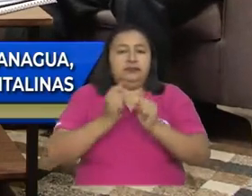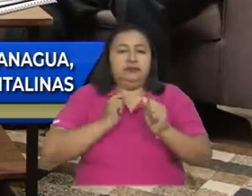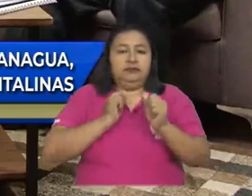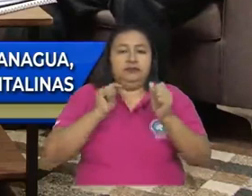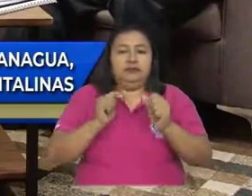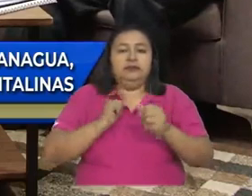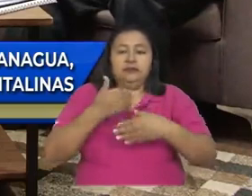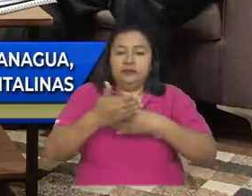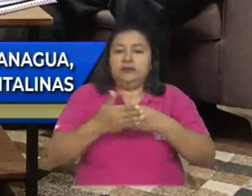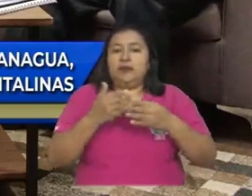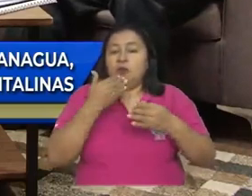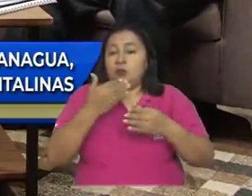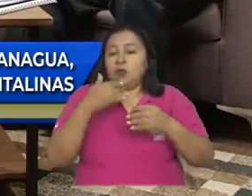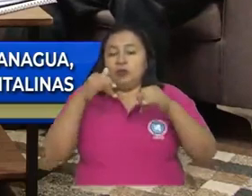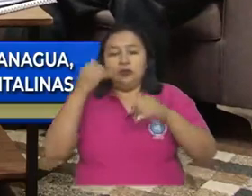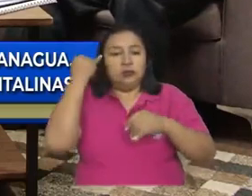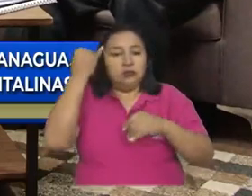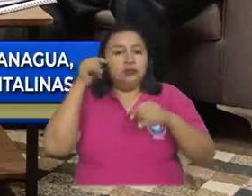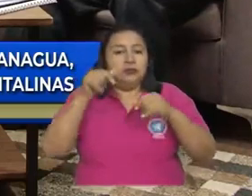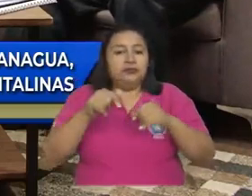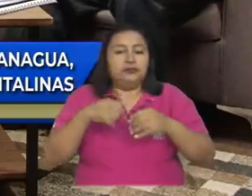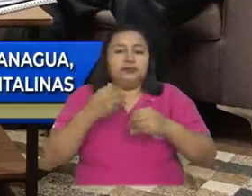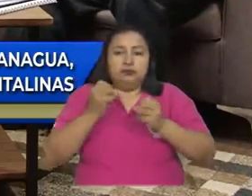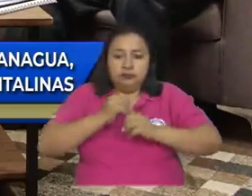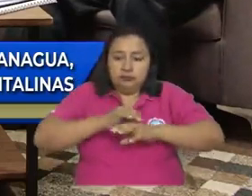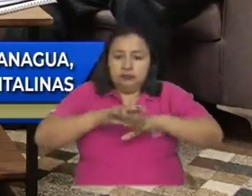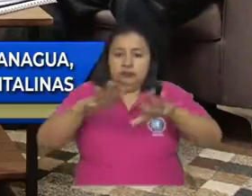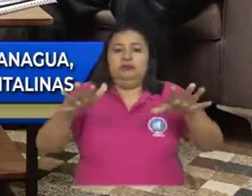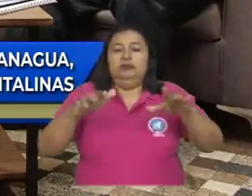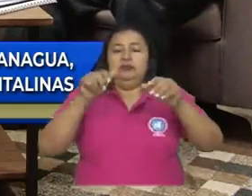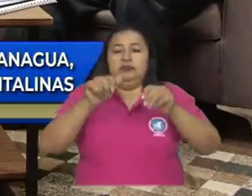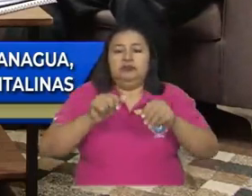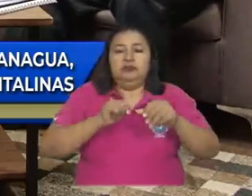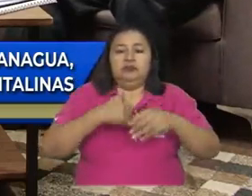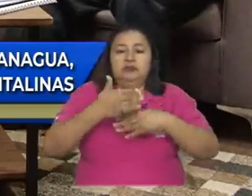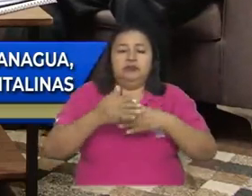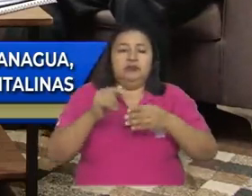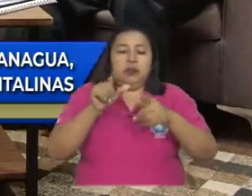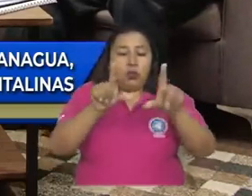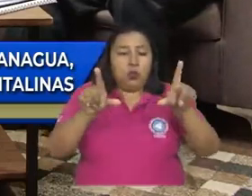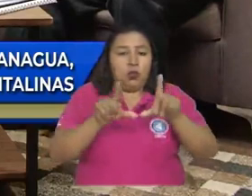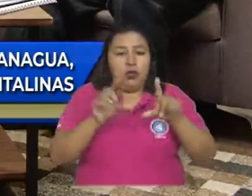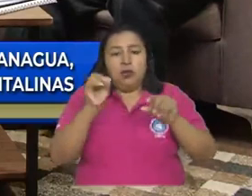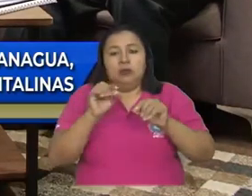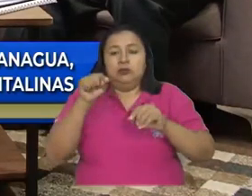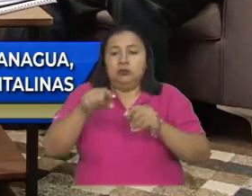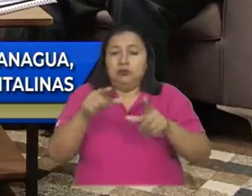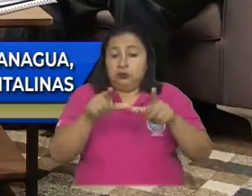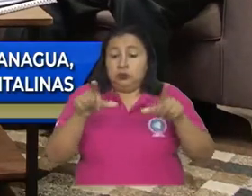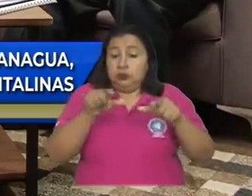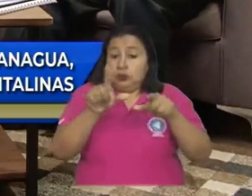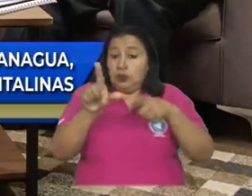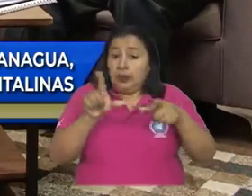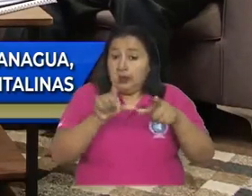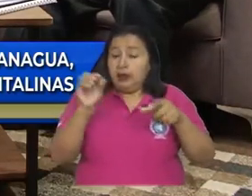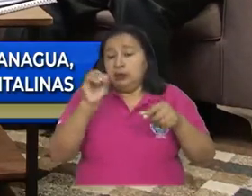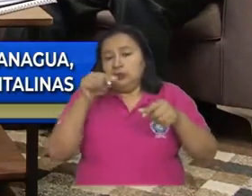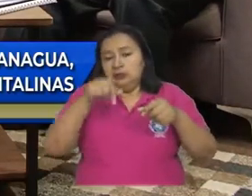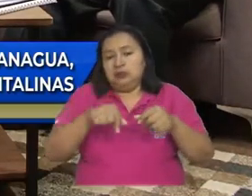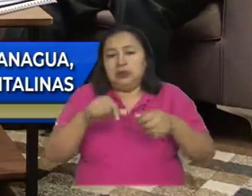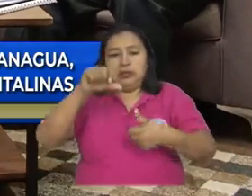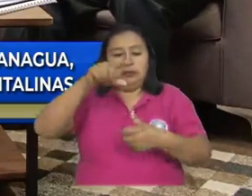tiene esa facultad de proyectar bastante a un lugar o a un punto determinado, y Managua sin duda alguna en